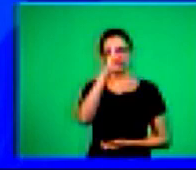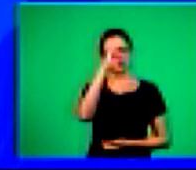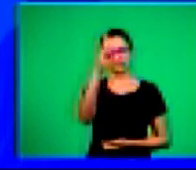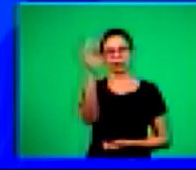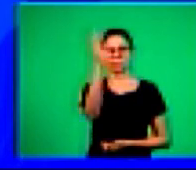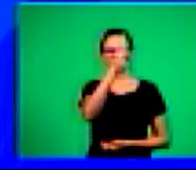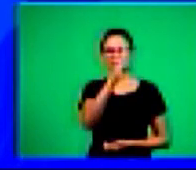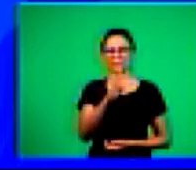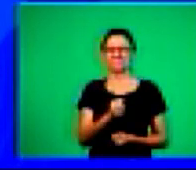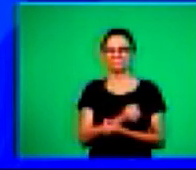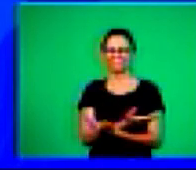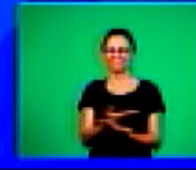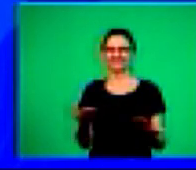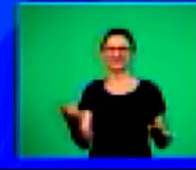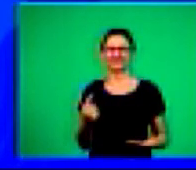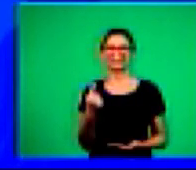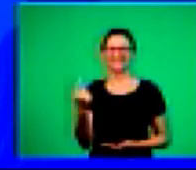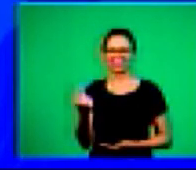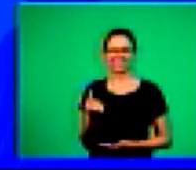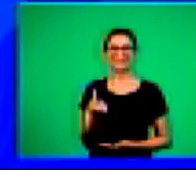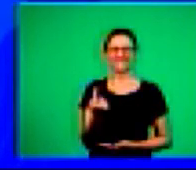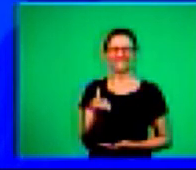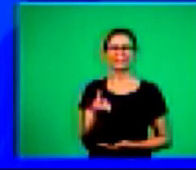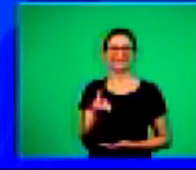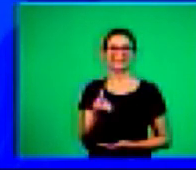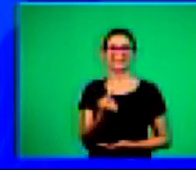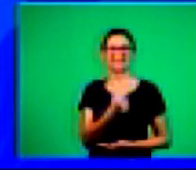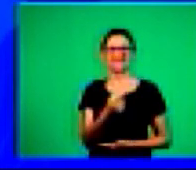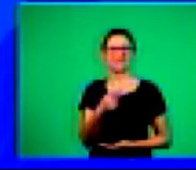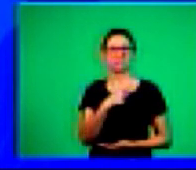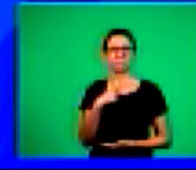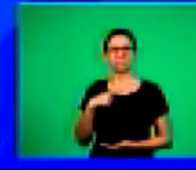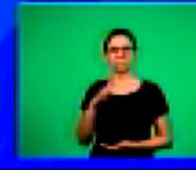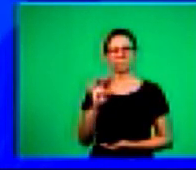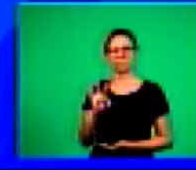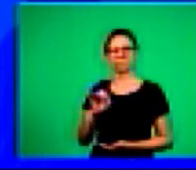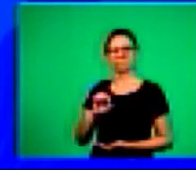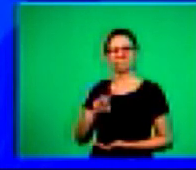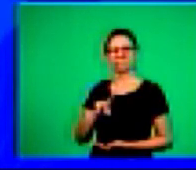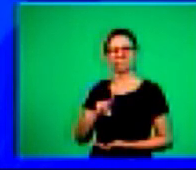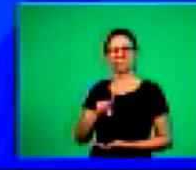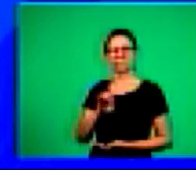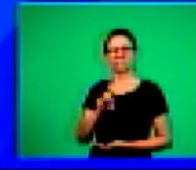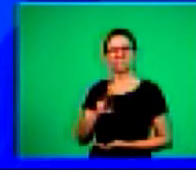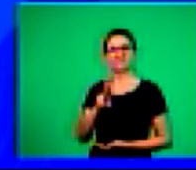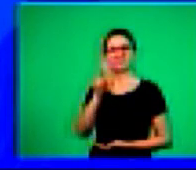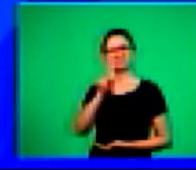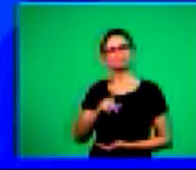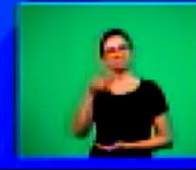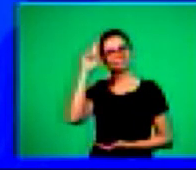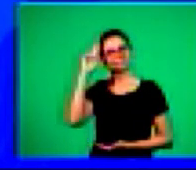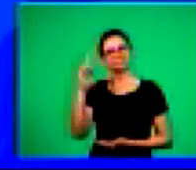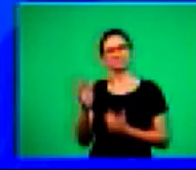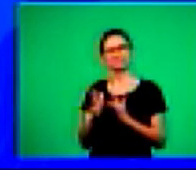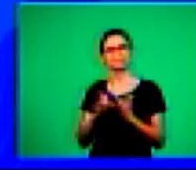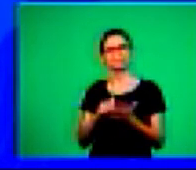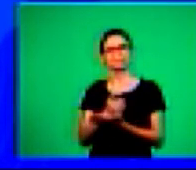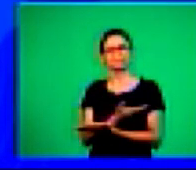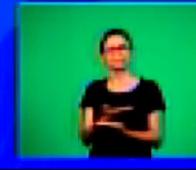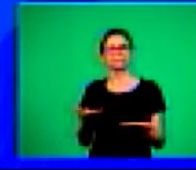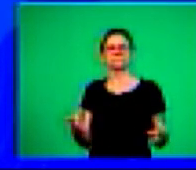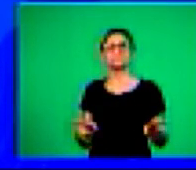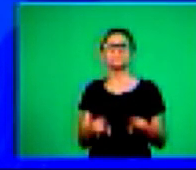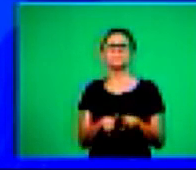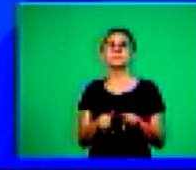directamente desde el brasil saludamos a los hermanos de guinea bissau el pastor tadeo está ahí con la paz del señor jesús